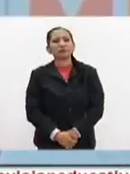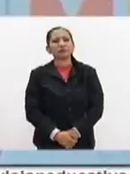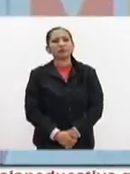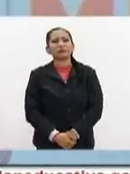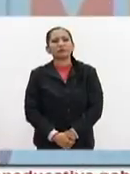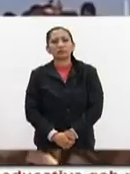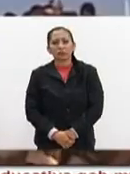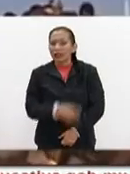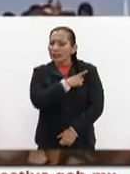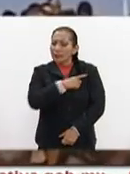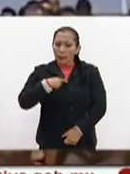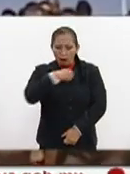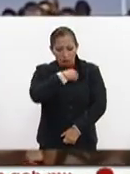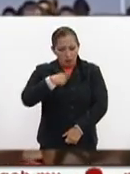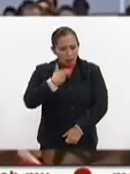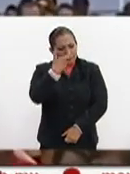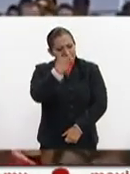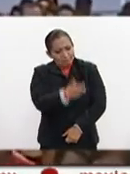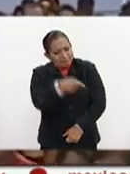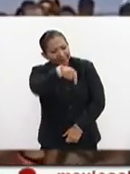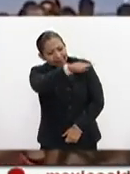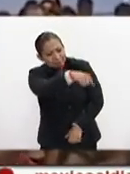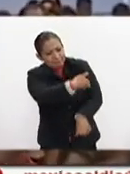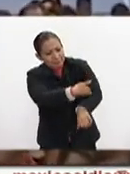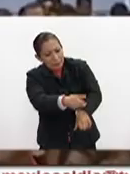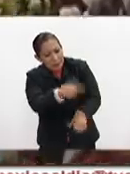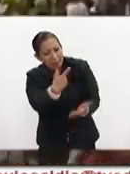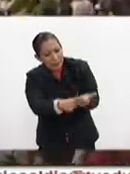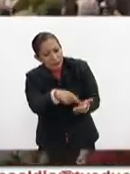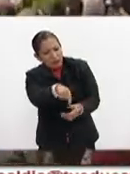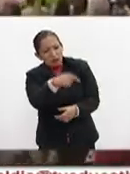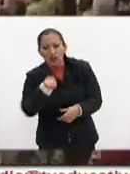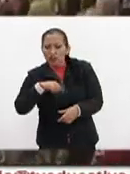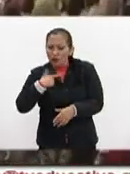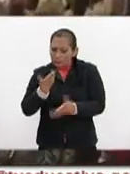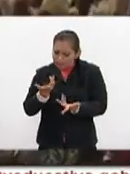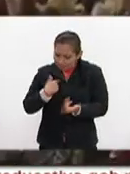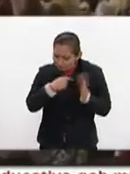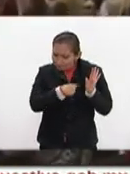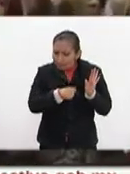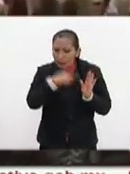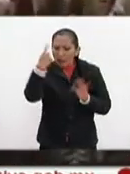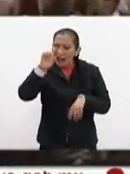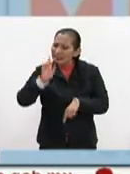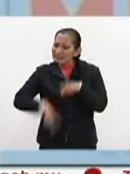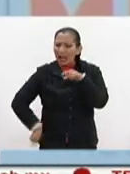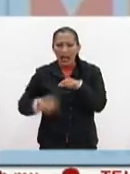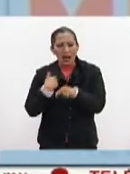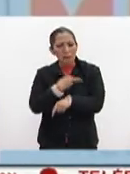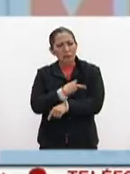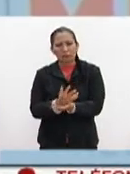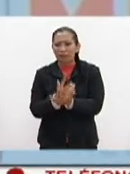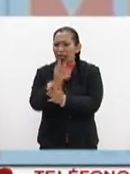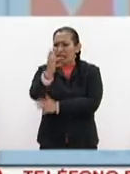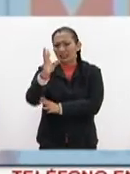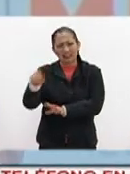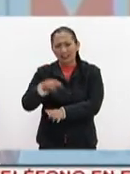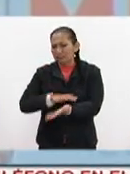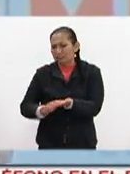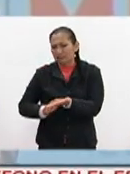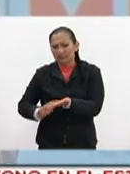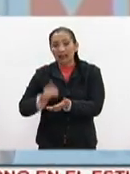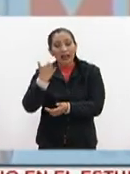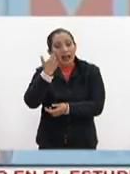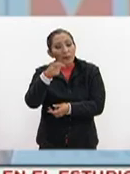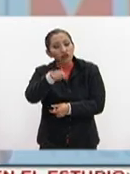Queremos comprometernos con la economía familiar. Queremos comprometernos para que se acabe la pobreza extrema. Queremos